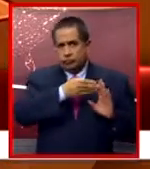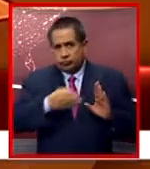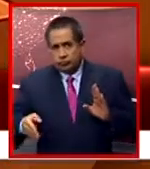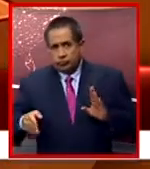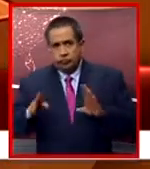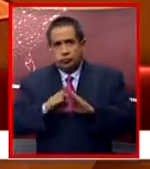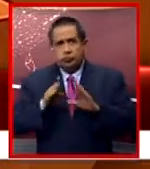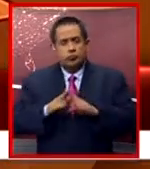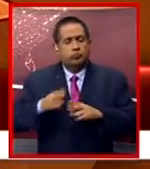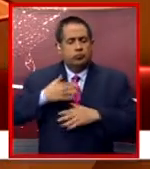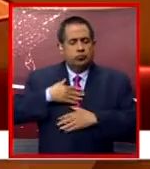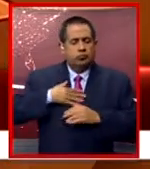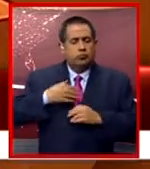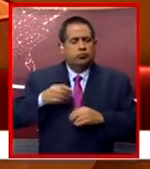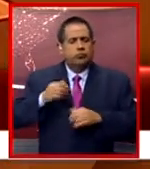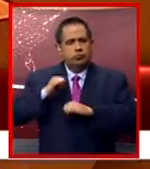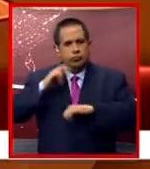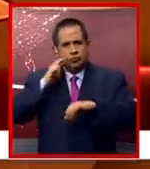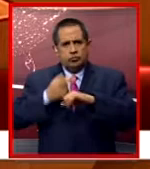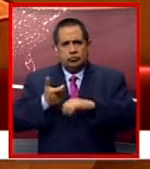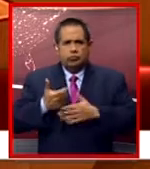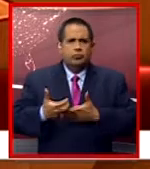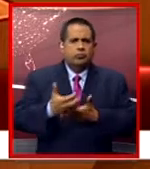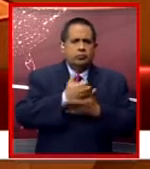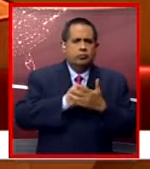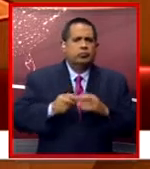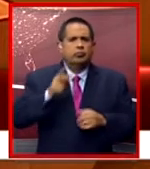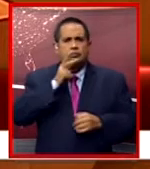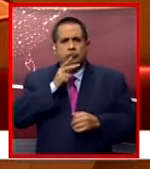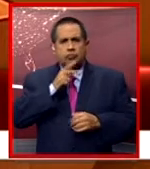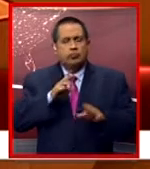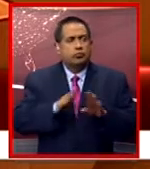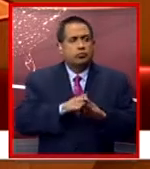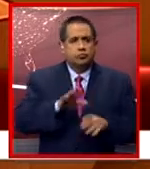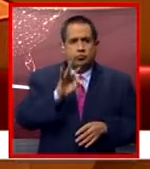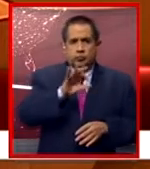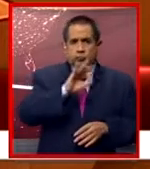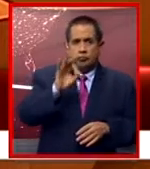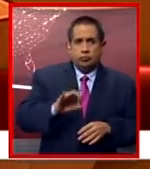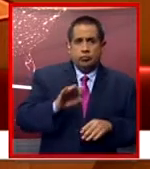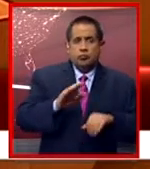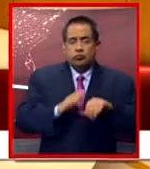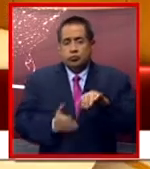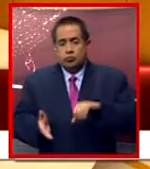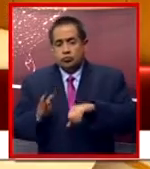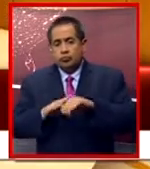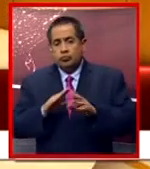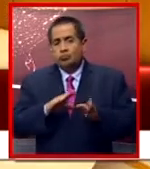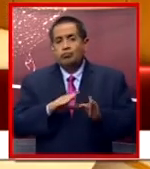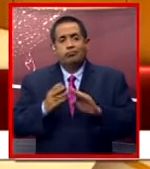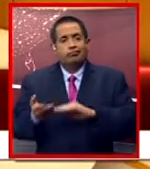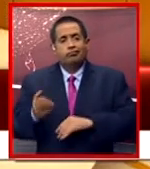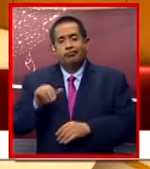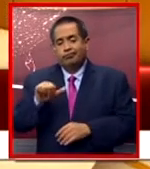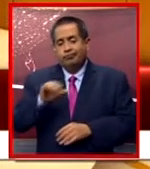fecha, la dependencia en los ingresos públicos del petróleo pasó de casi el 40% al 16%.